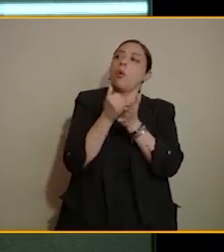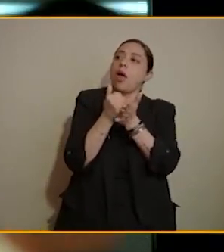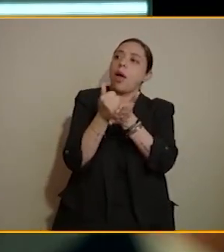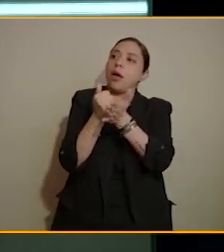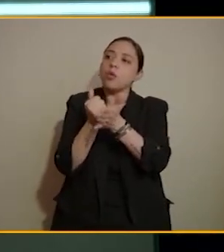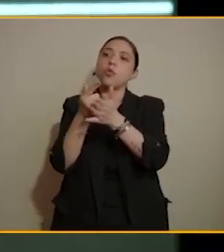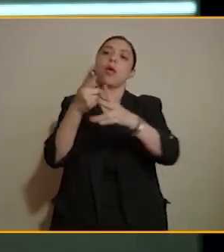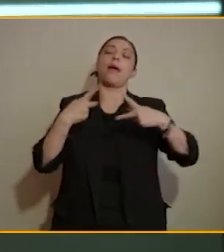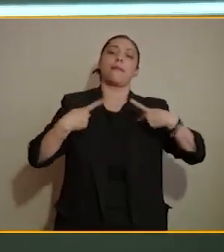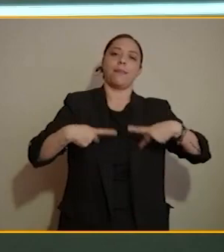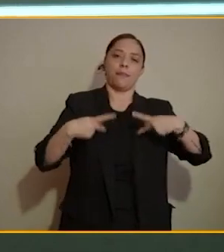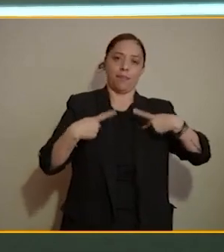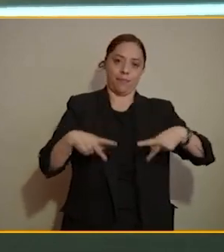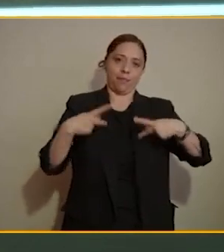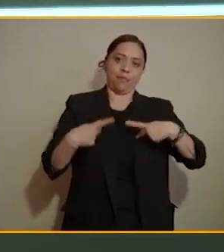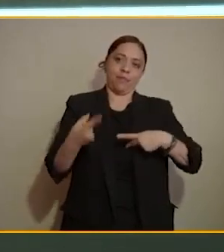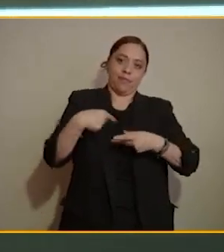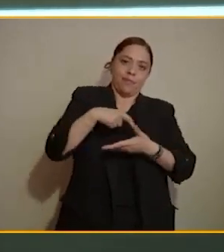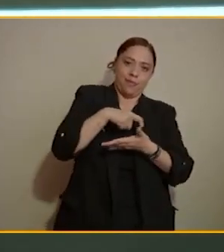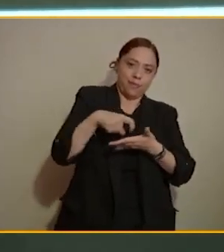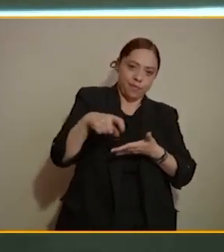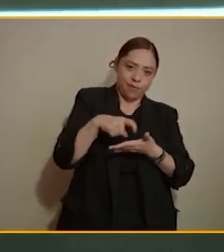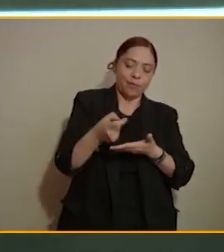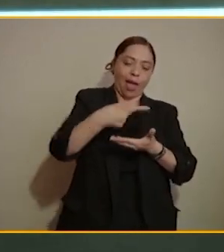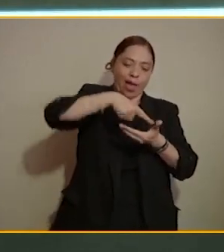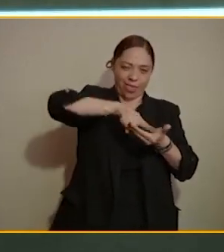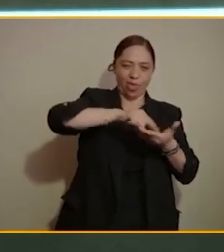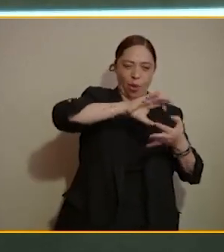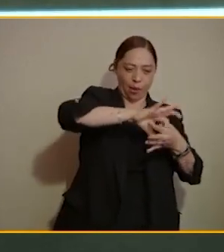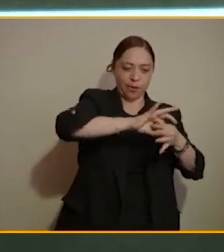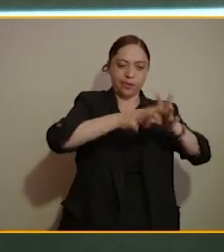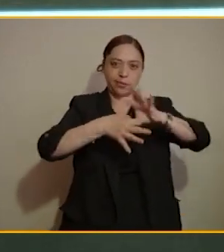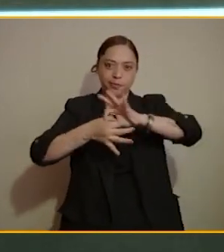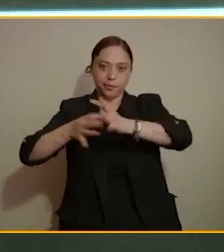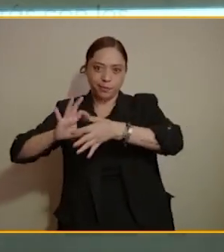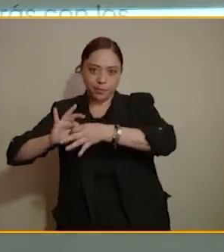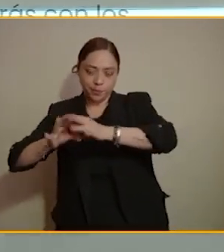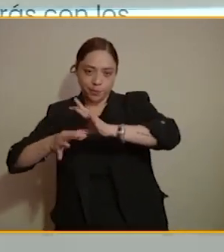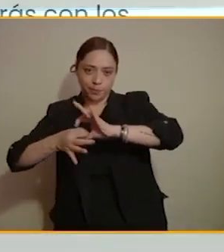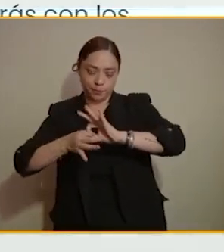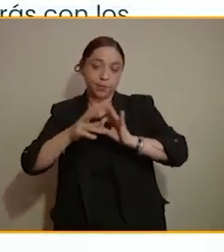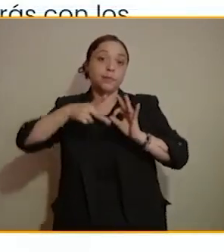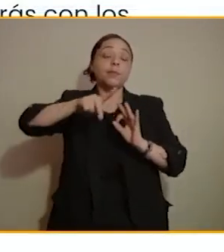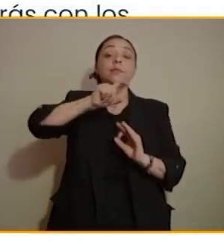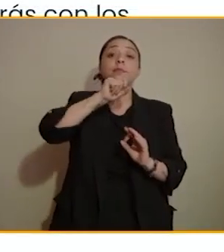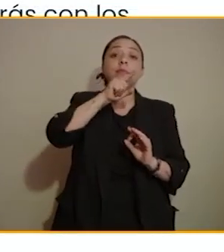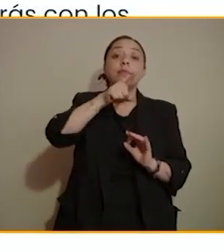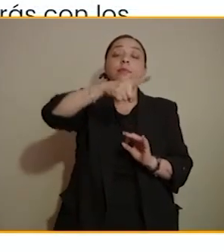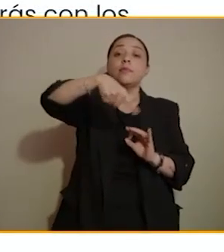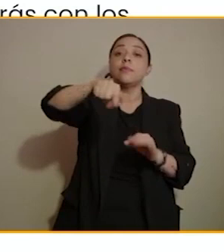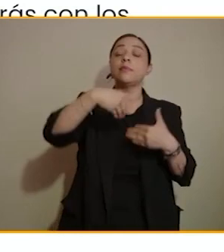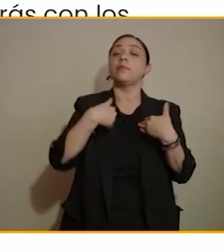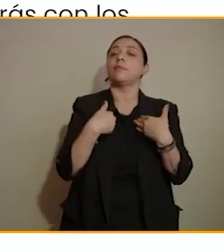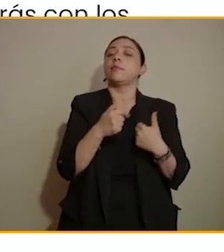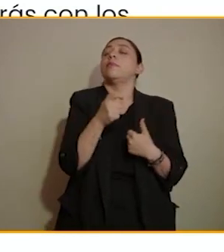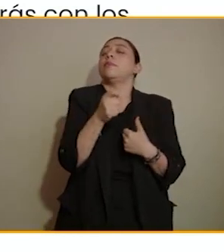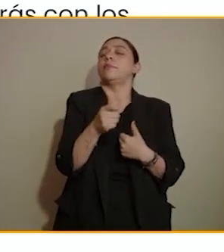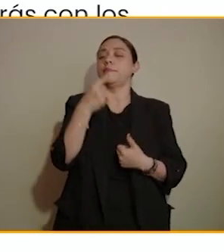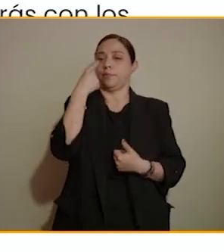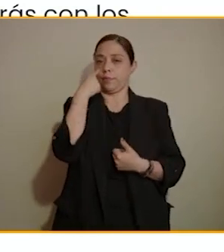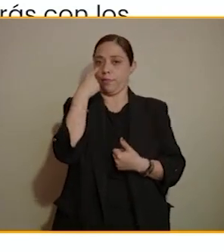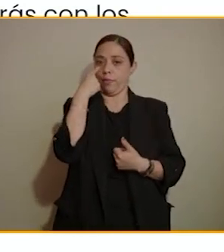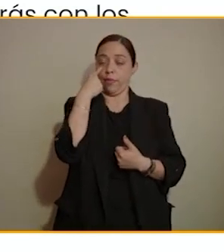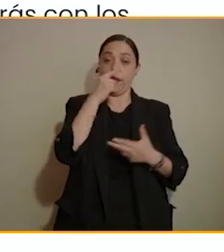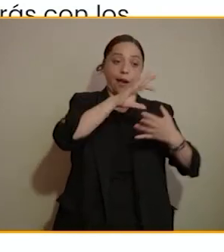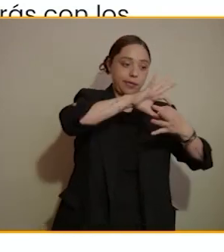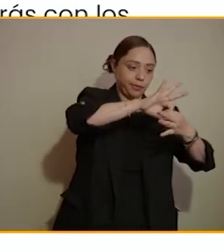esos actores que forman parte de estas cadenas de valor, pero sobre todo que entiendan a partir de qué. Hay muchos tipos de